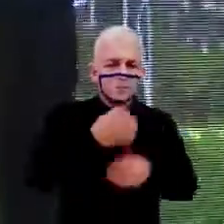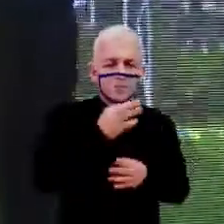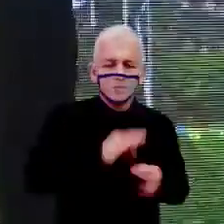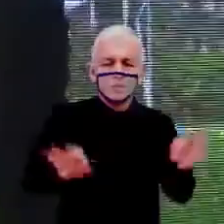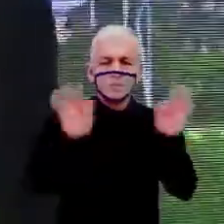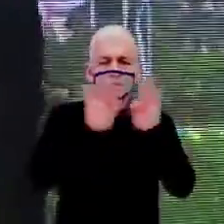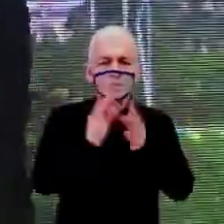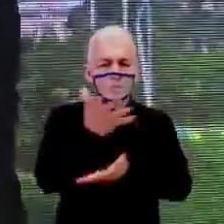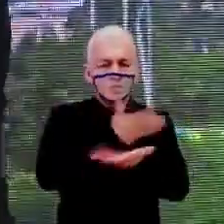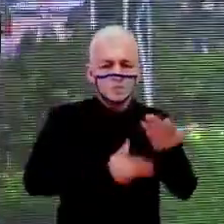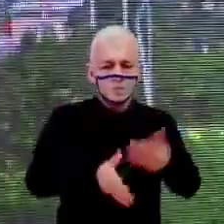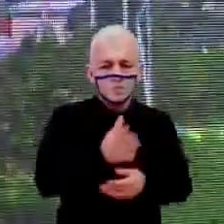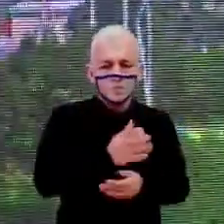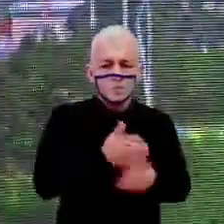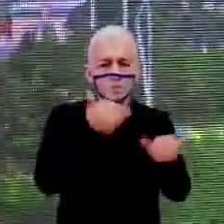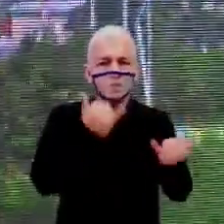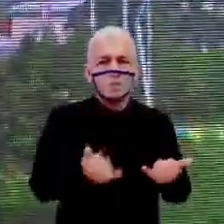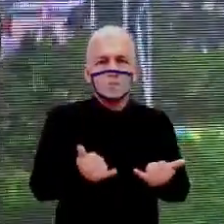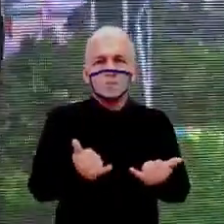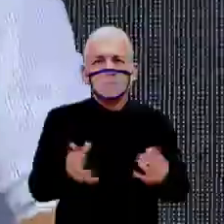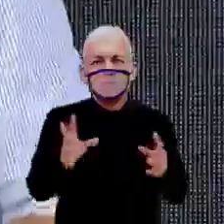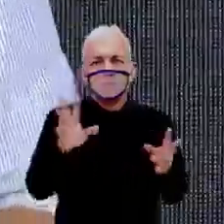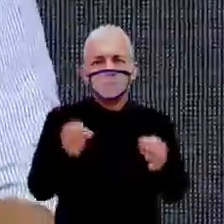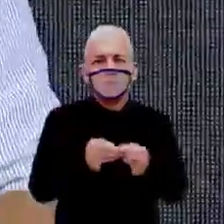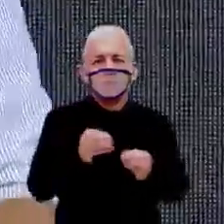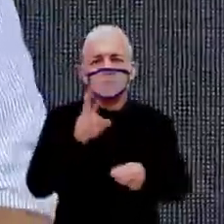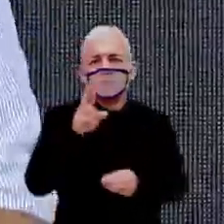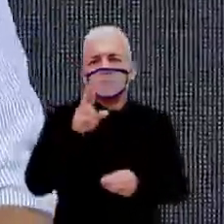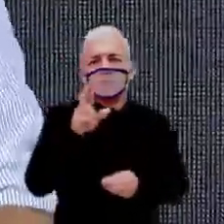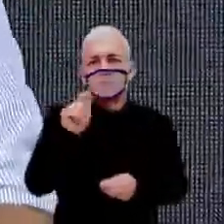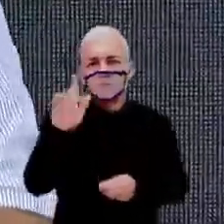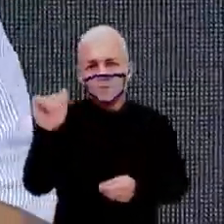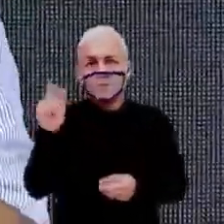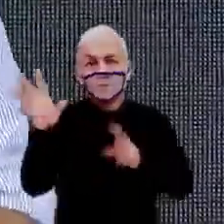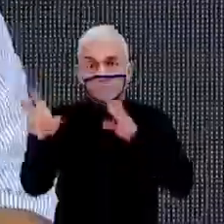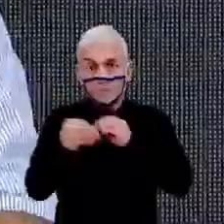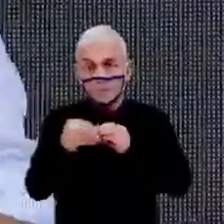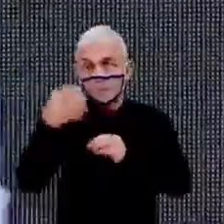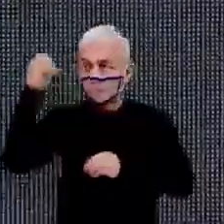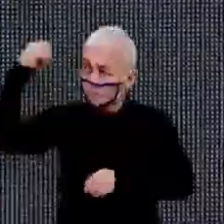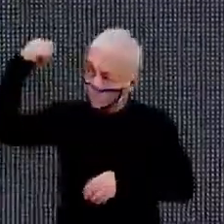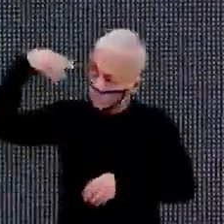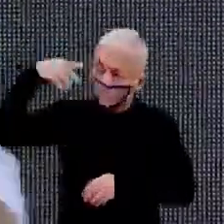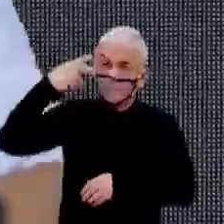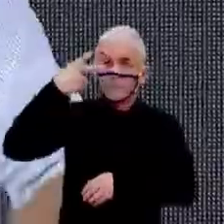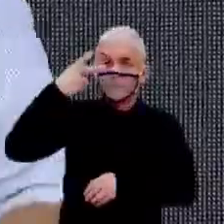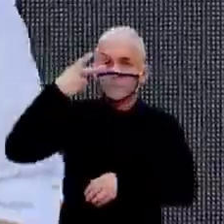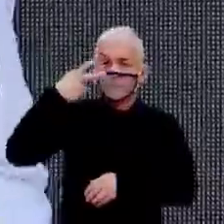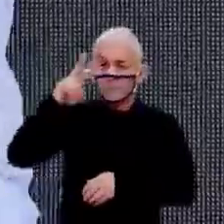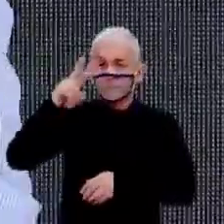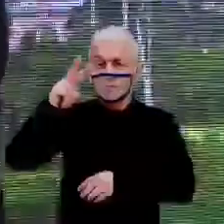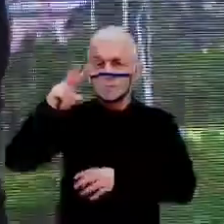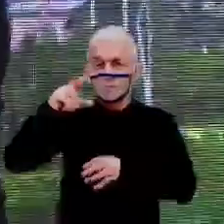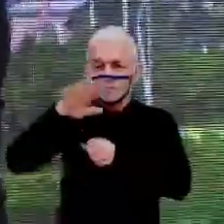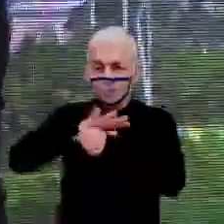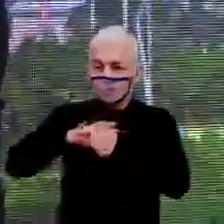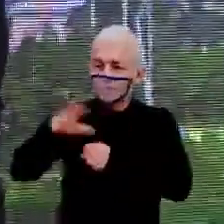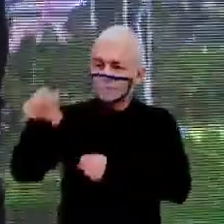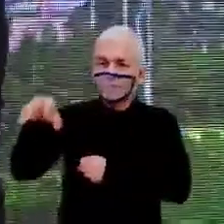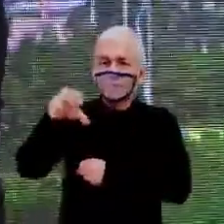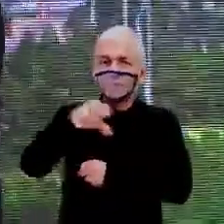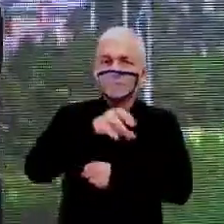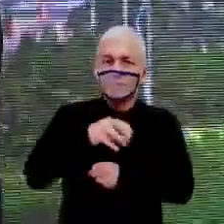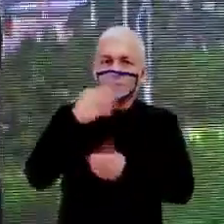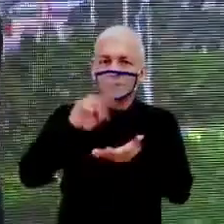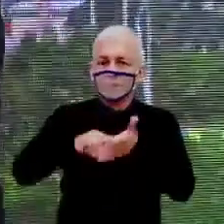Eso es lo importante y eso es lo que estamos haciendo. Así que Rafa, a Rafa te vamos a ver asoleado en los 12 barrios, claro, que vamos a arrancar esto. Sí. Y